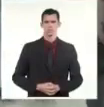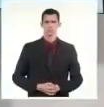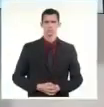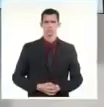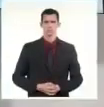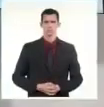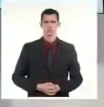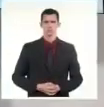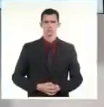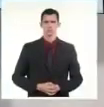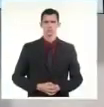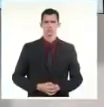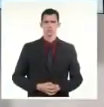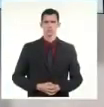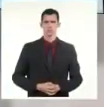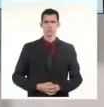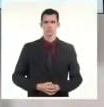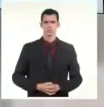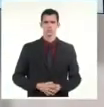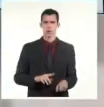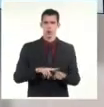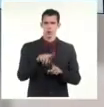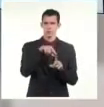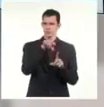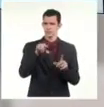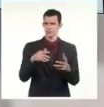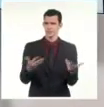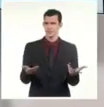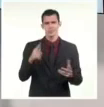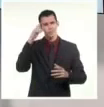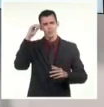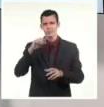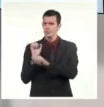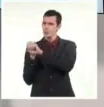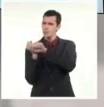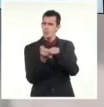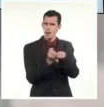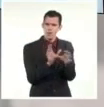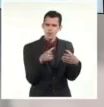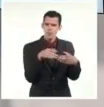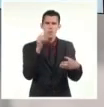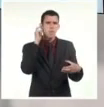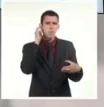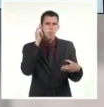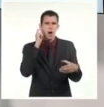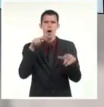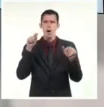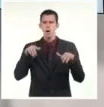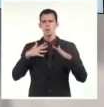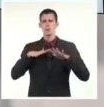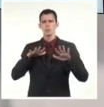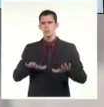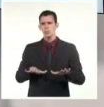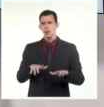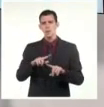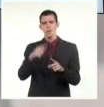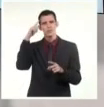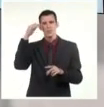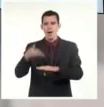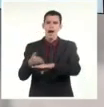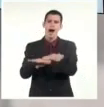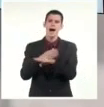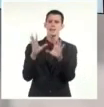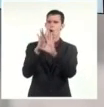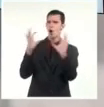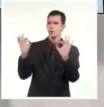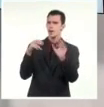Cubana. Cambiando de tema, la selección femenina de béisbol de nuestro país descansó hoy en el premundial que se desarrolla por estos